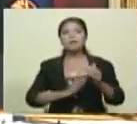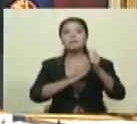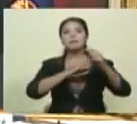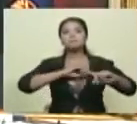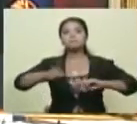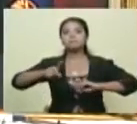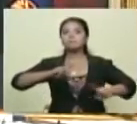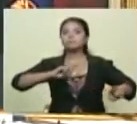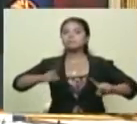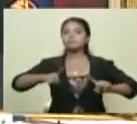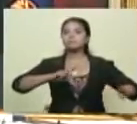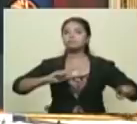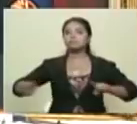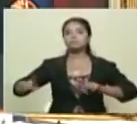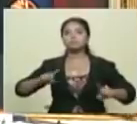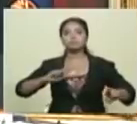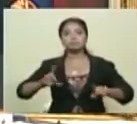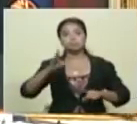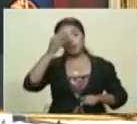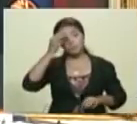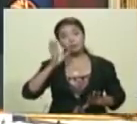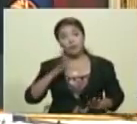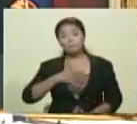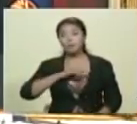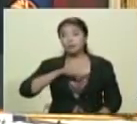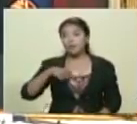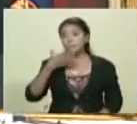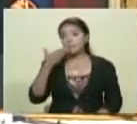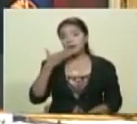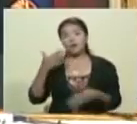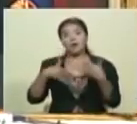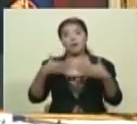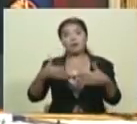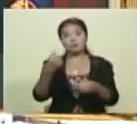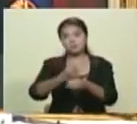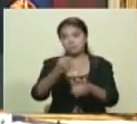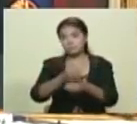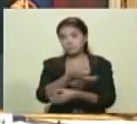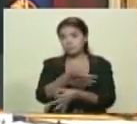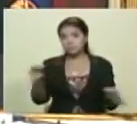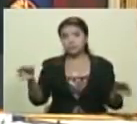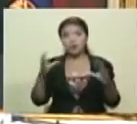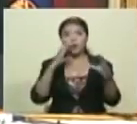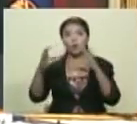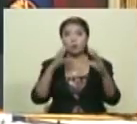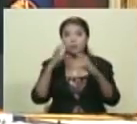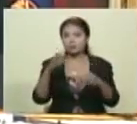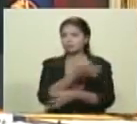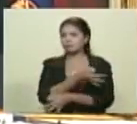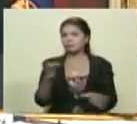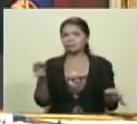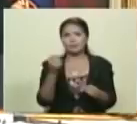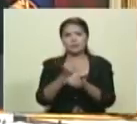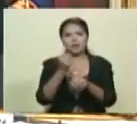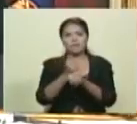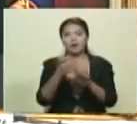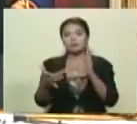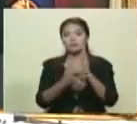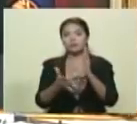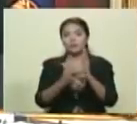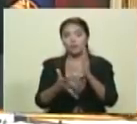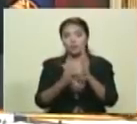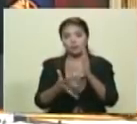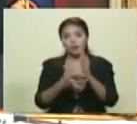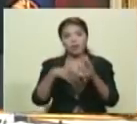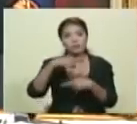mandar, para nosotros mejorar la eficacia comunicacional, la eficiencia tecnológica